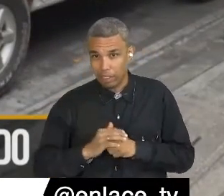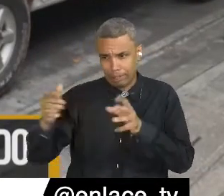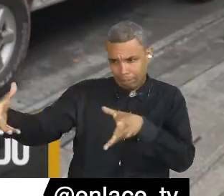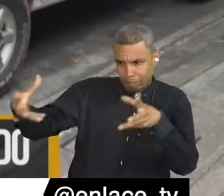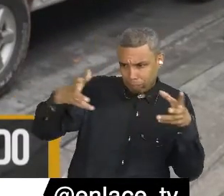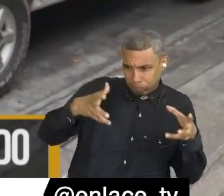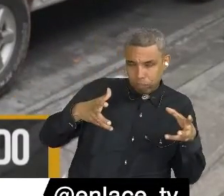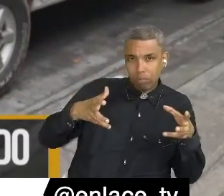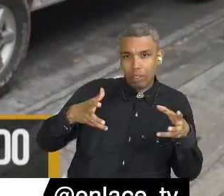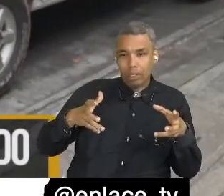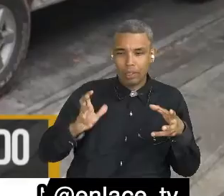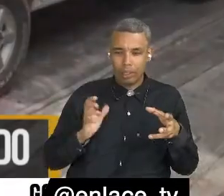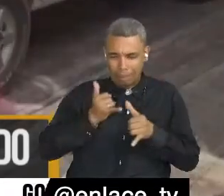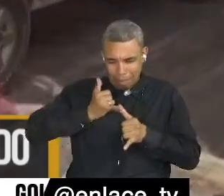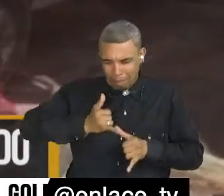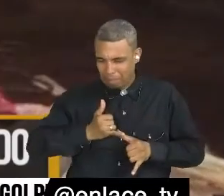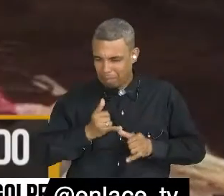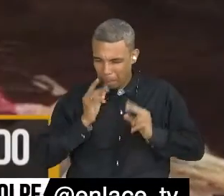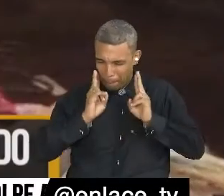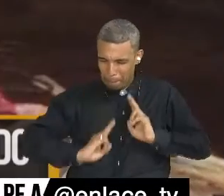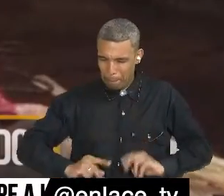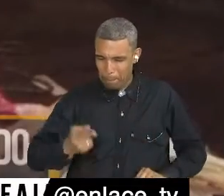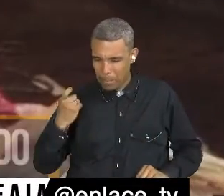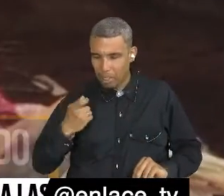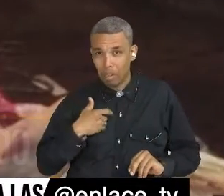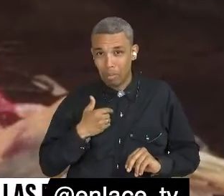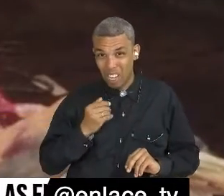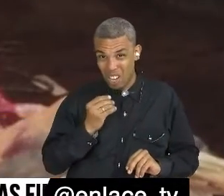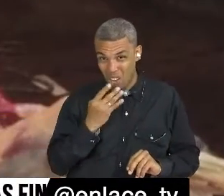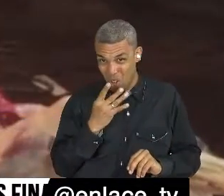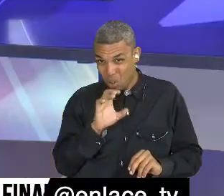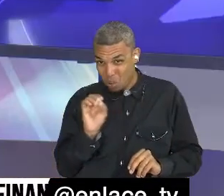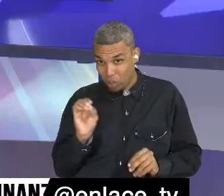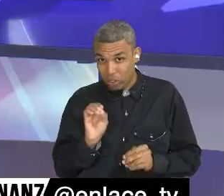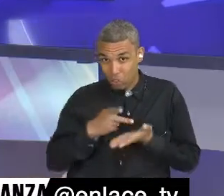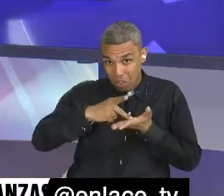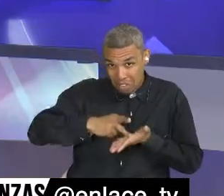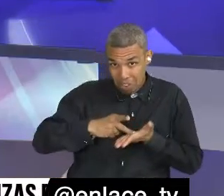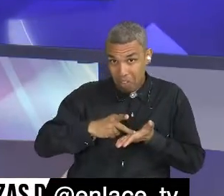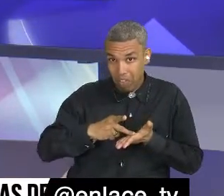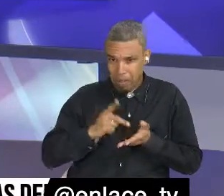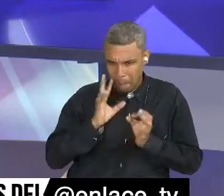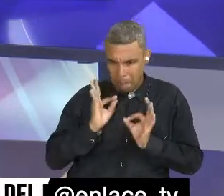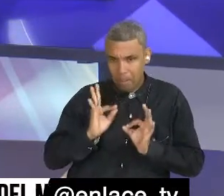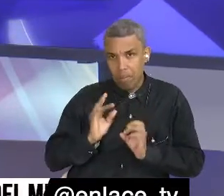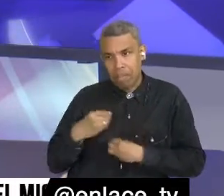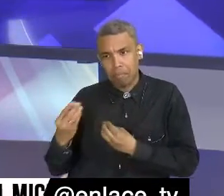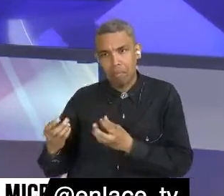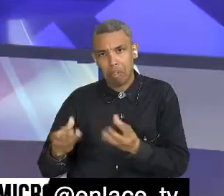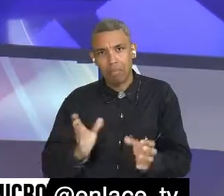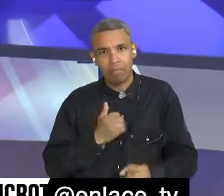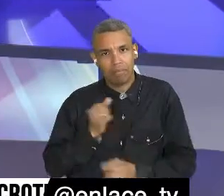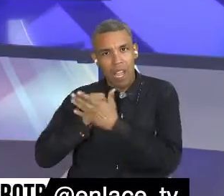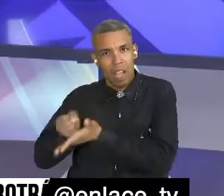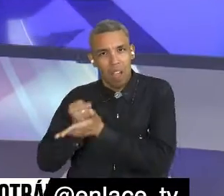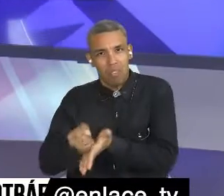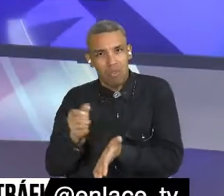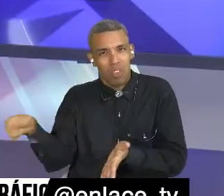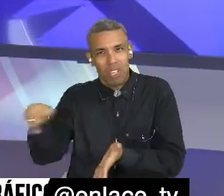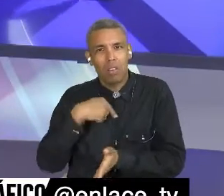donados a fundaciones. En el operativo no hubo capturas. Pagar sí paga, así se denomina